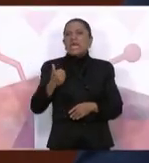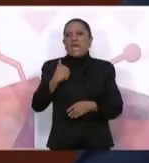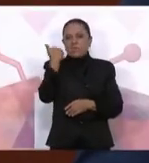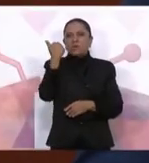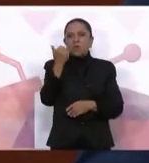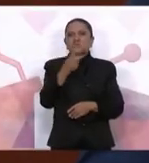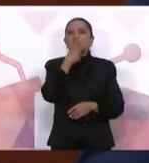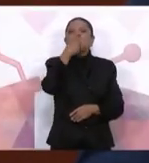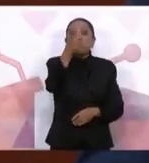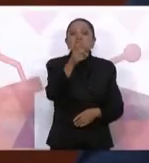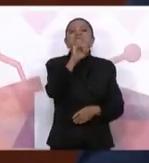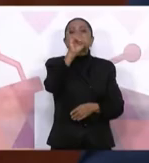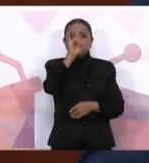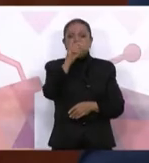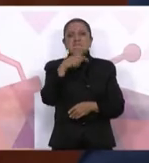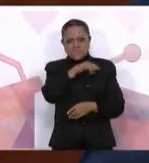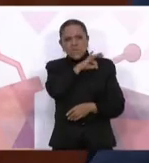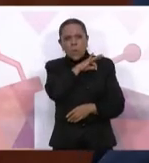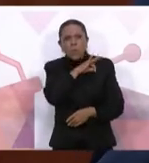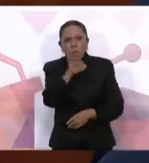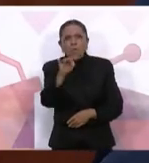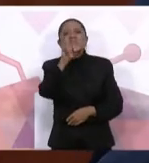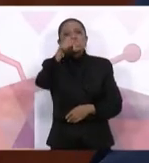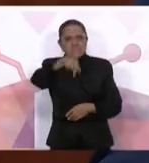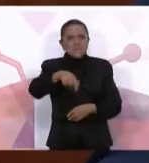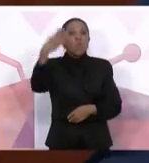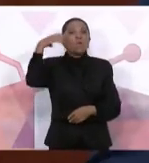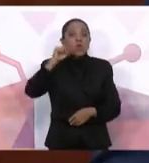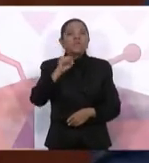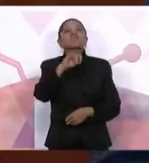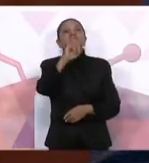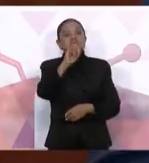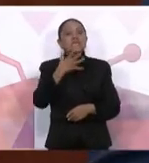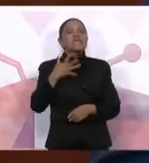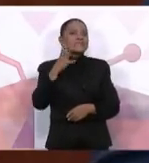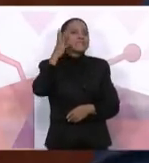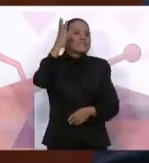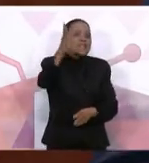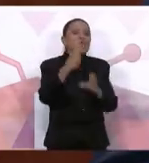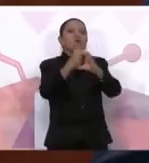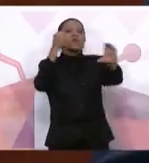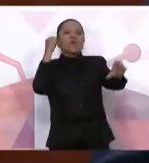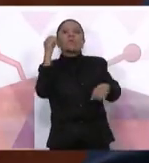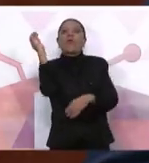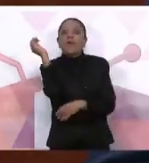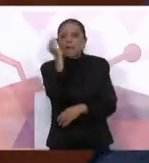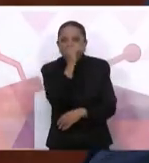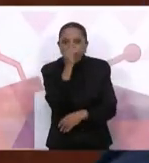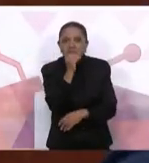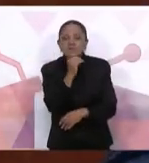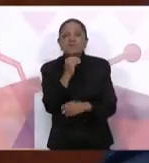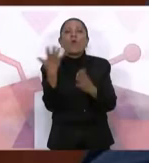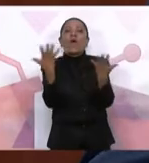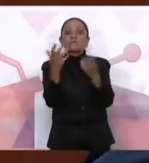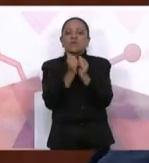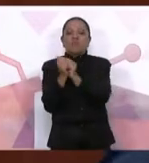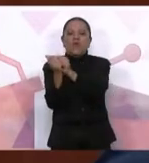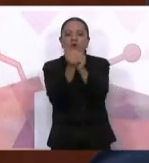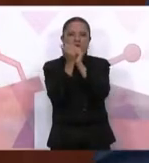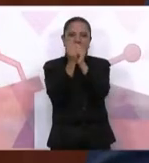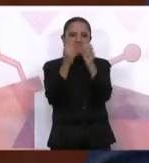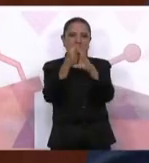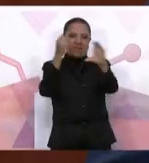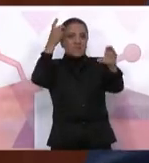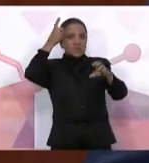si que si es posible y que en morelos vamos a tener el transporte público gratuito lo vamos a hacer de la mano de los transportistas por eso salieron con